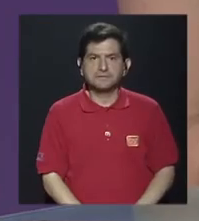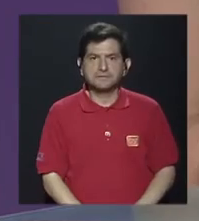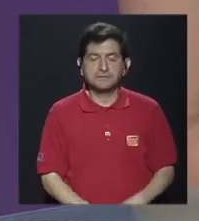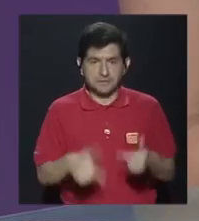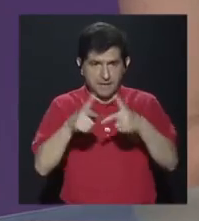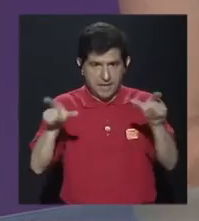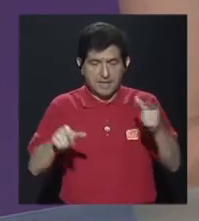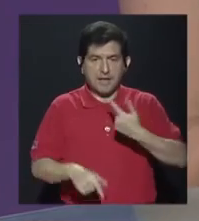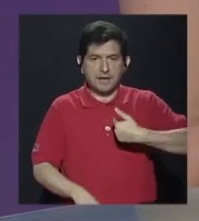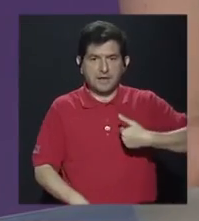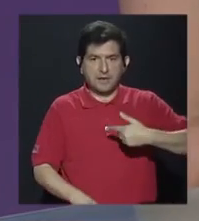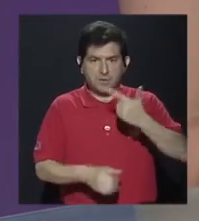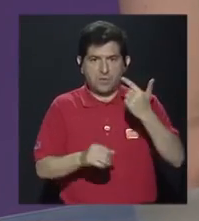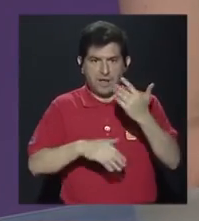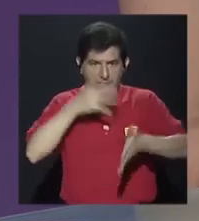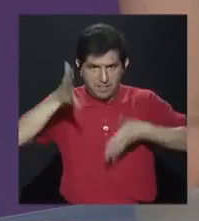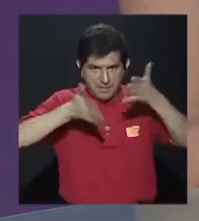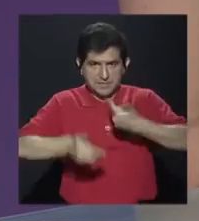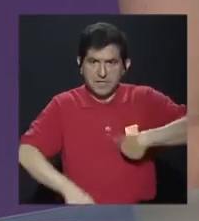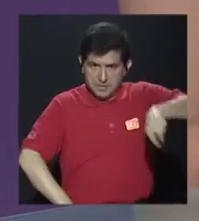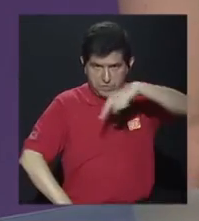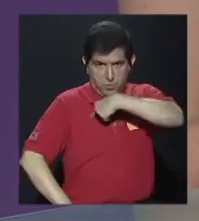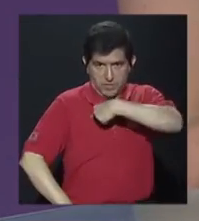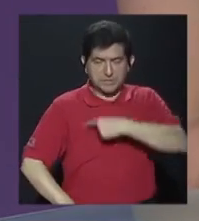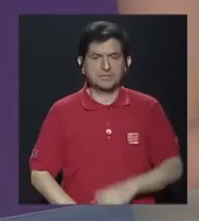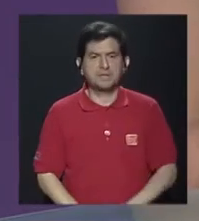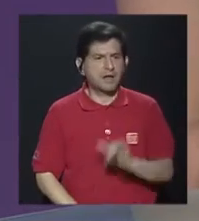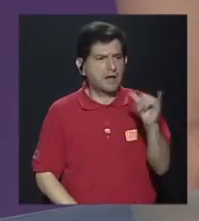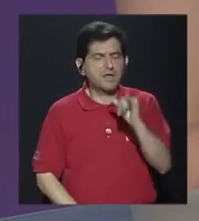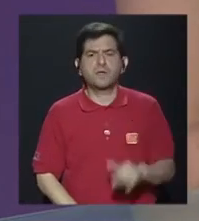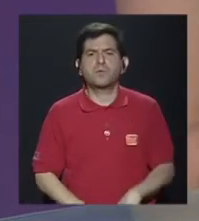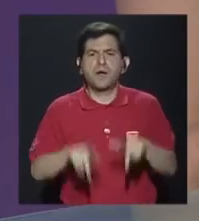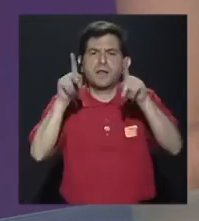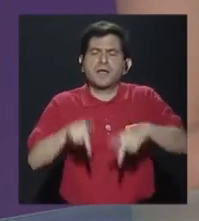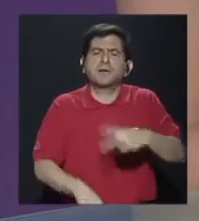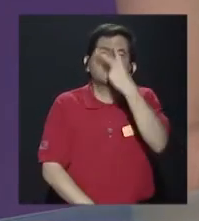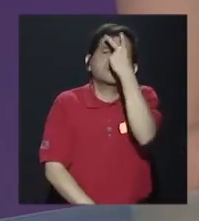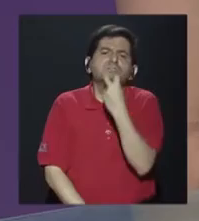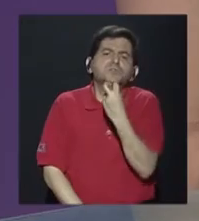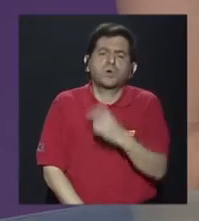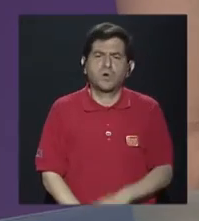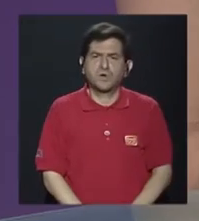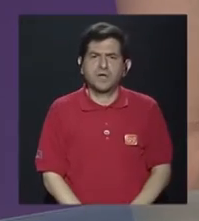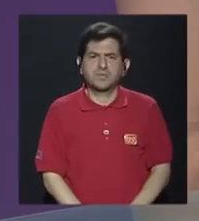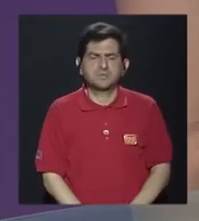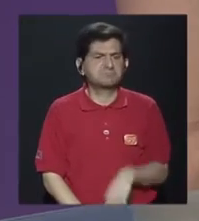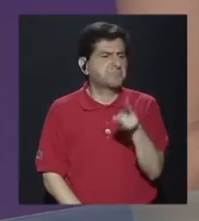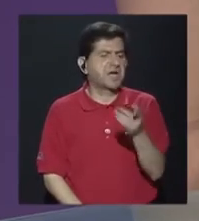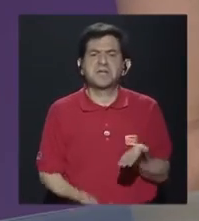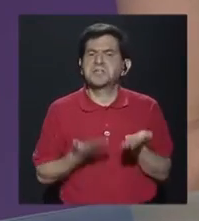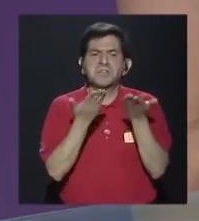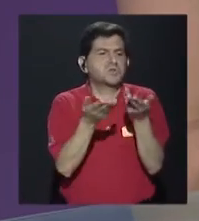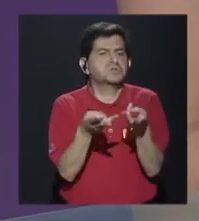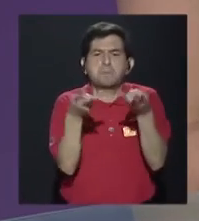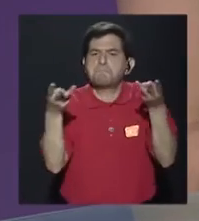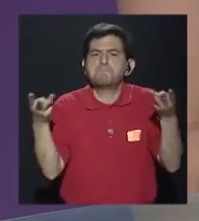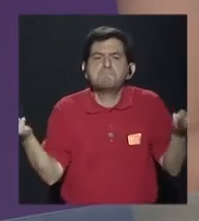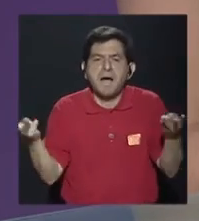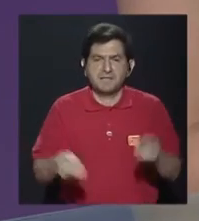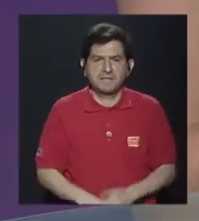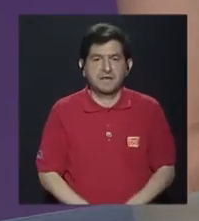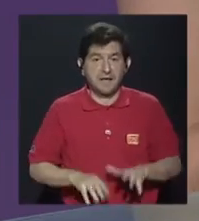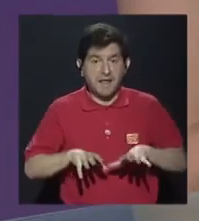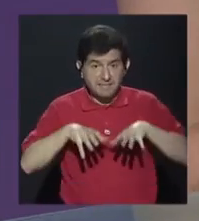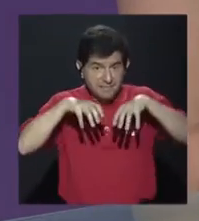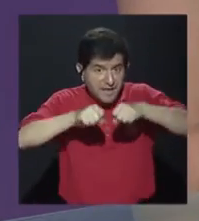de señas. Para las compañeras que son ciegas no se les entrega el material de